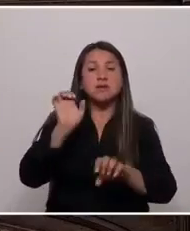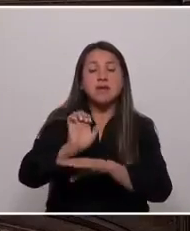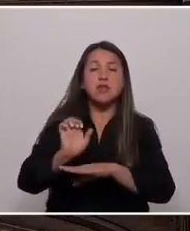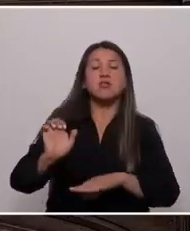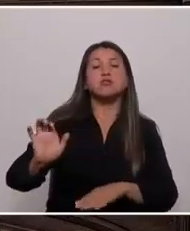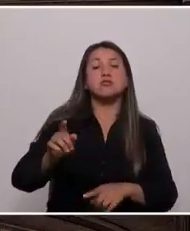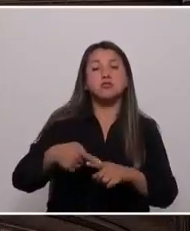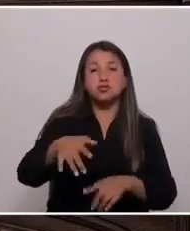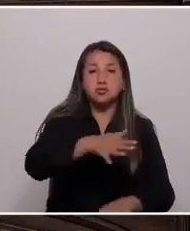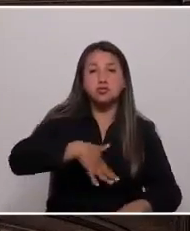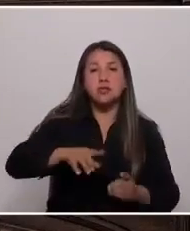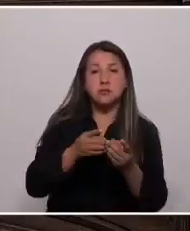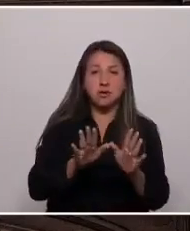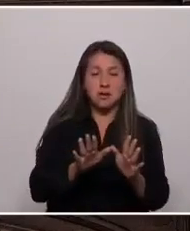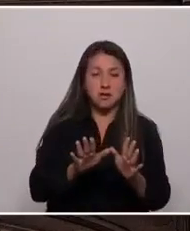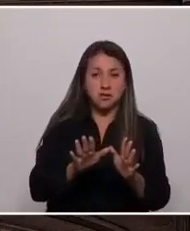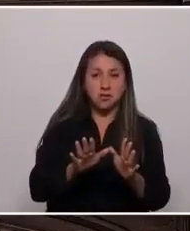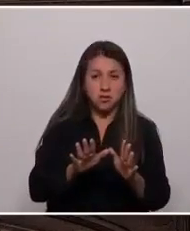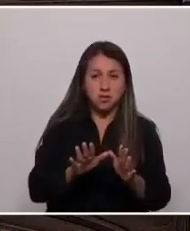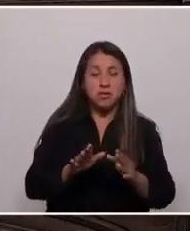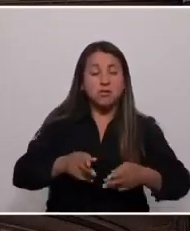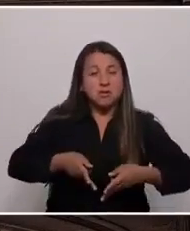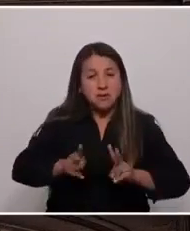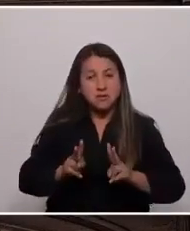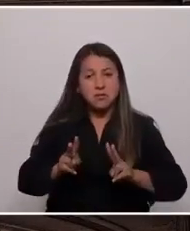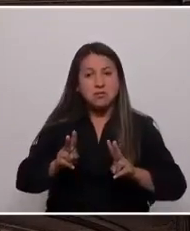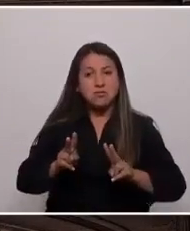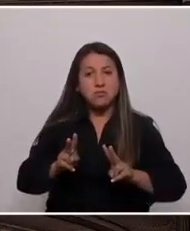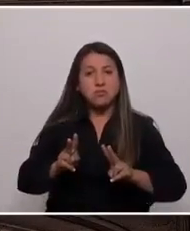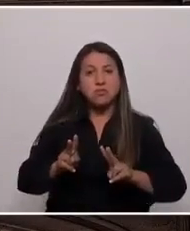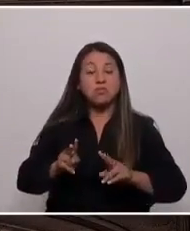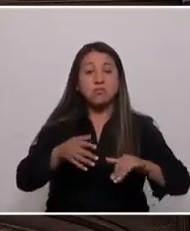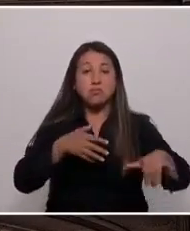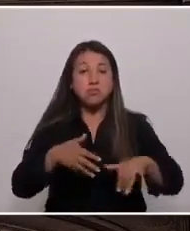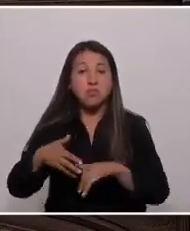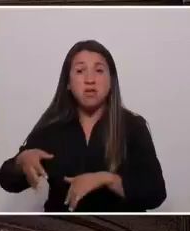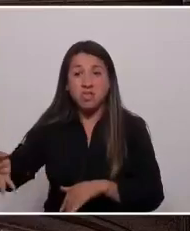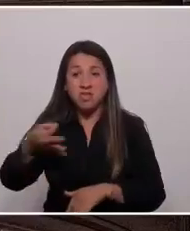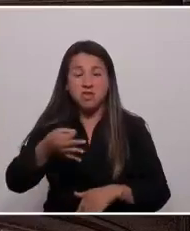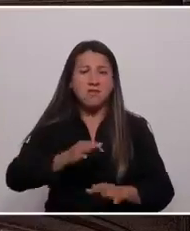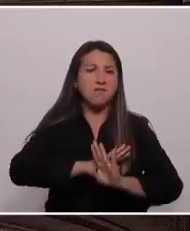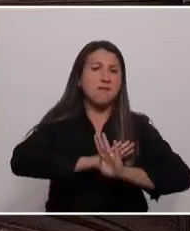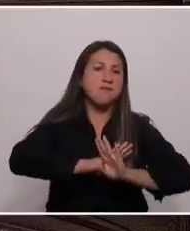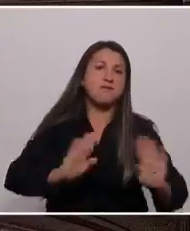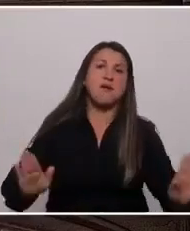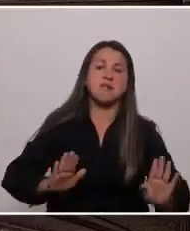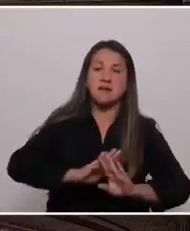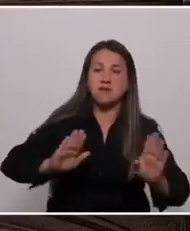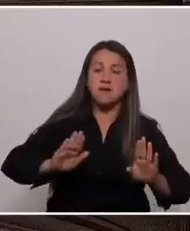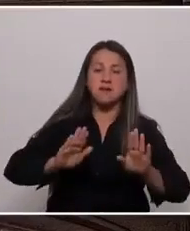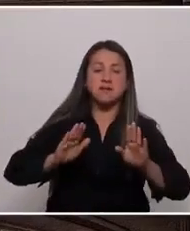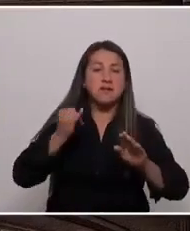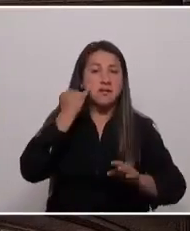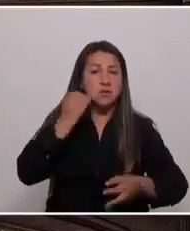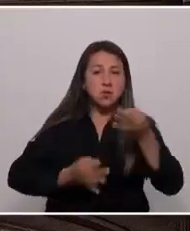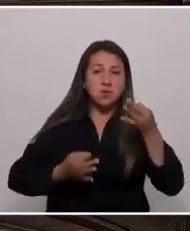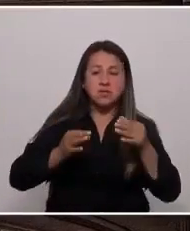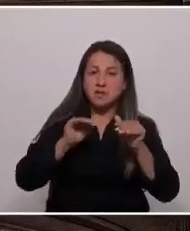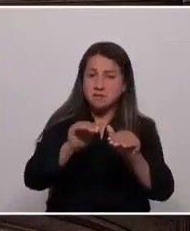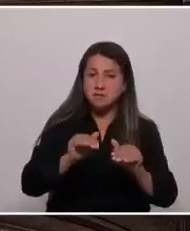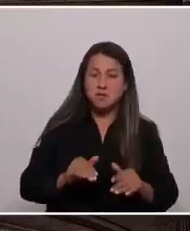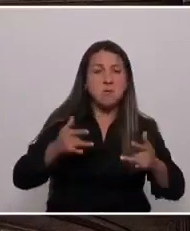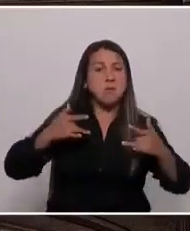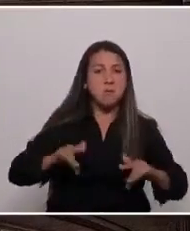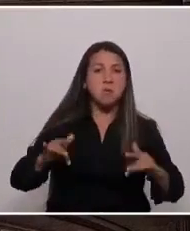derechos estamos acá porque el pueblo dijo basta basta de que existan las mismas injusticias la misma impunidad de los poderosos